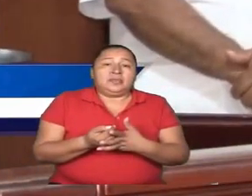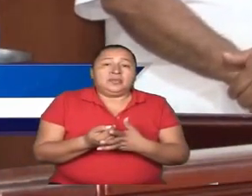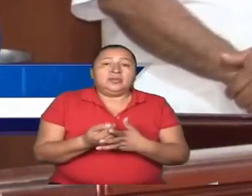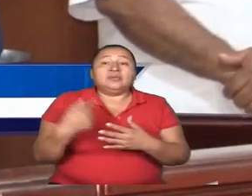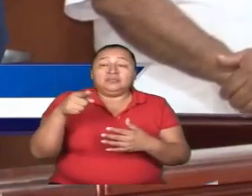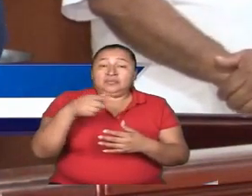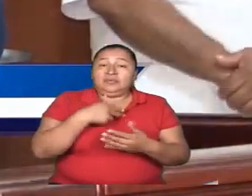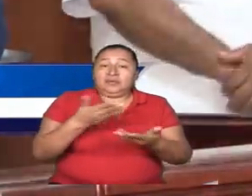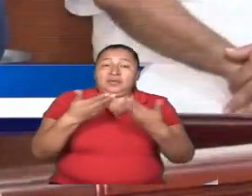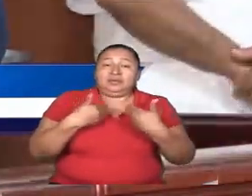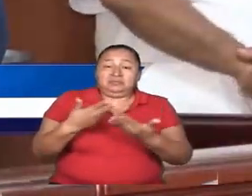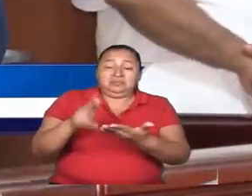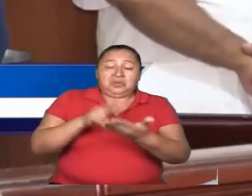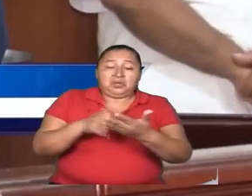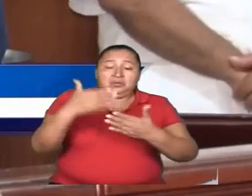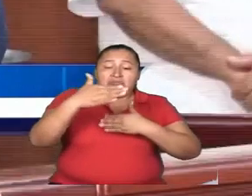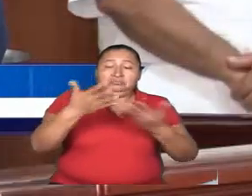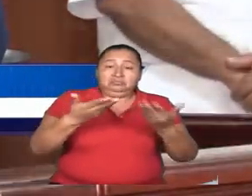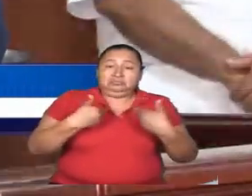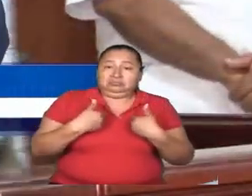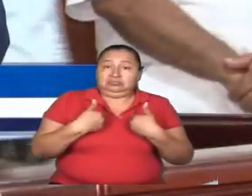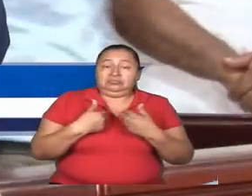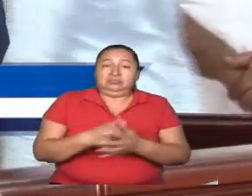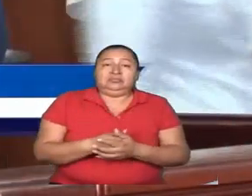iban a dar el reconocimiento.